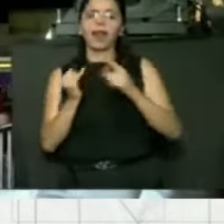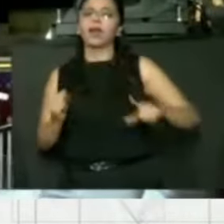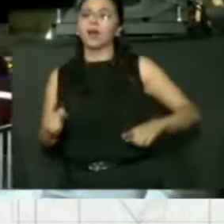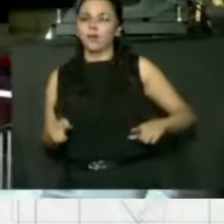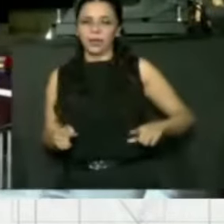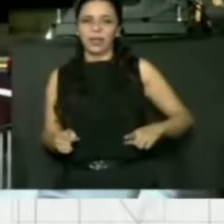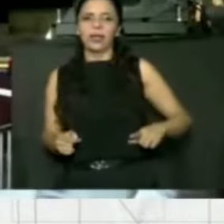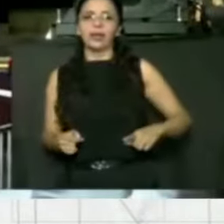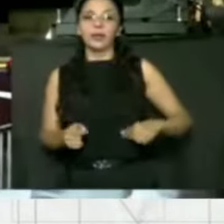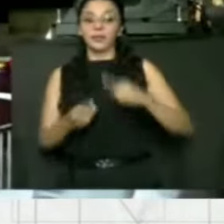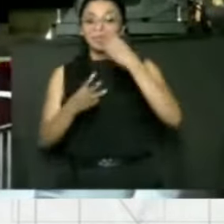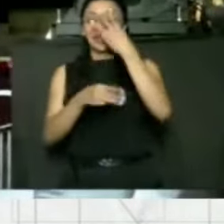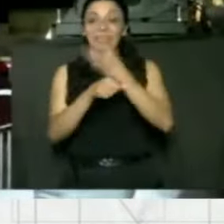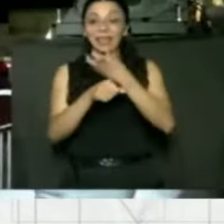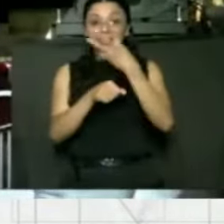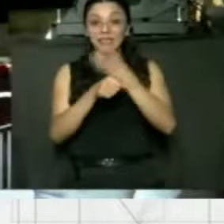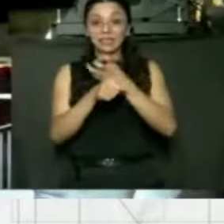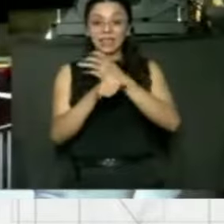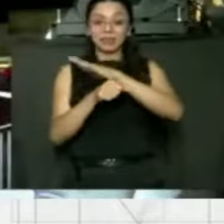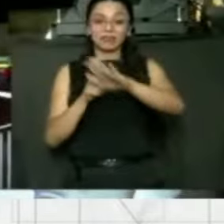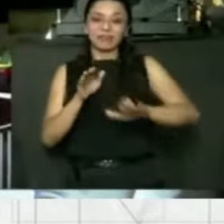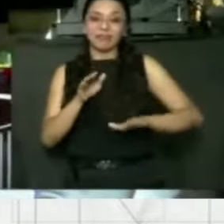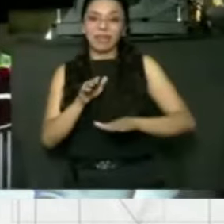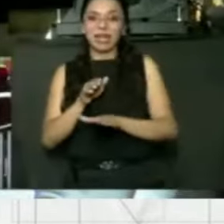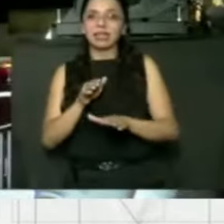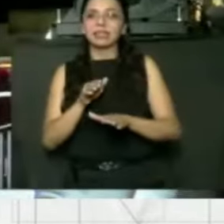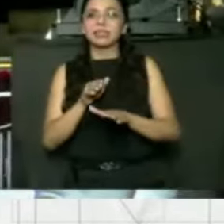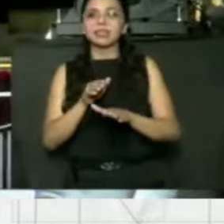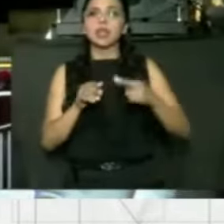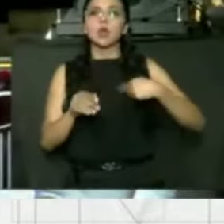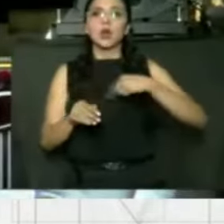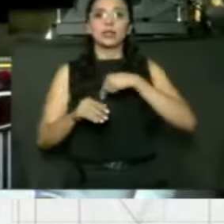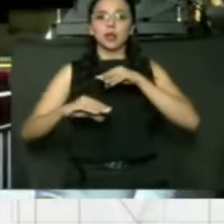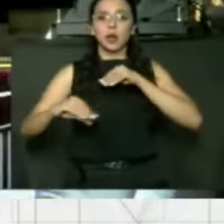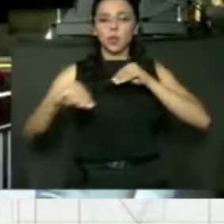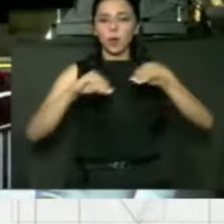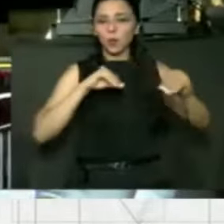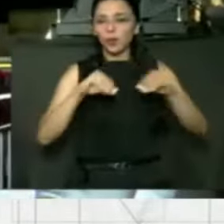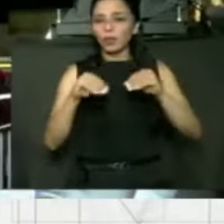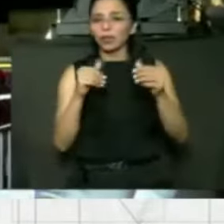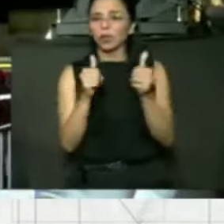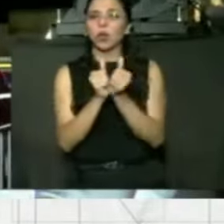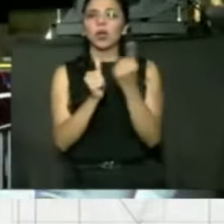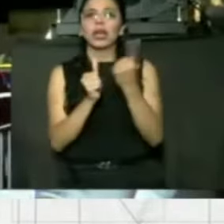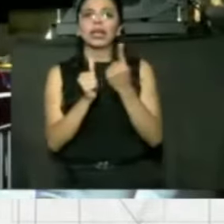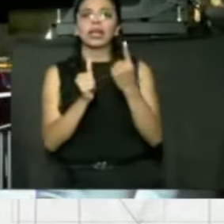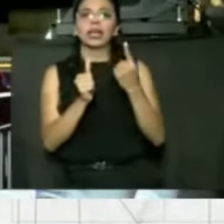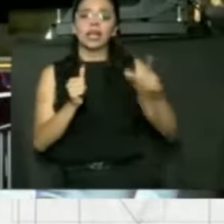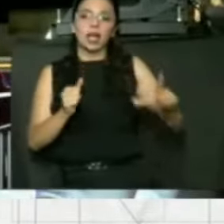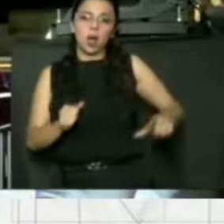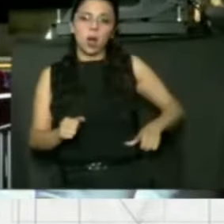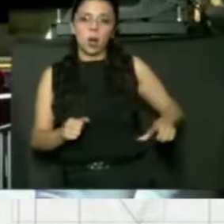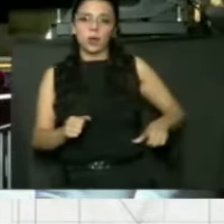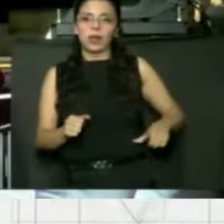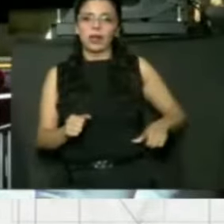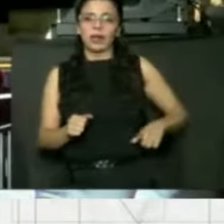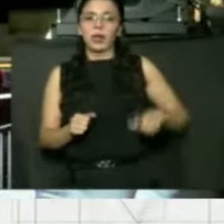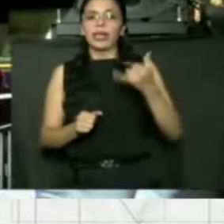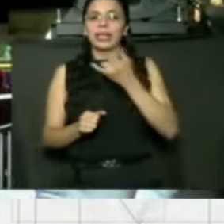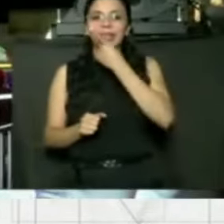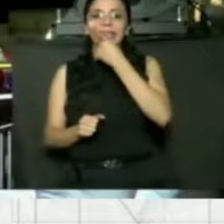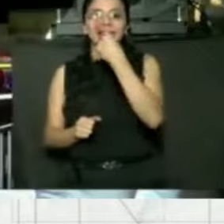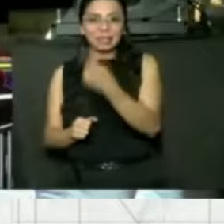tercer principio de nuestro movimiento con el que vamos a gobernar, y por eso decimos que va